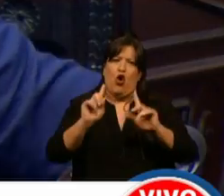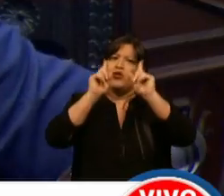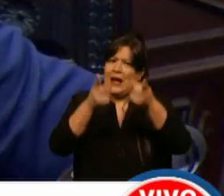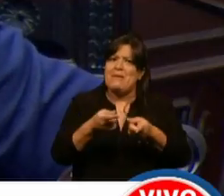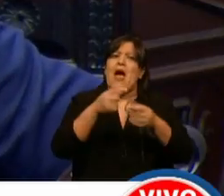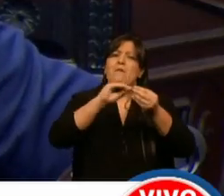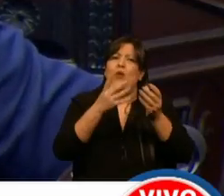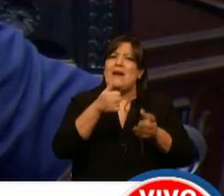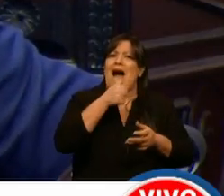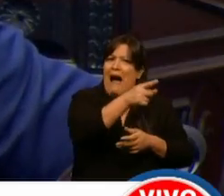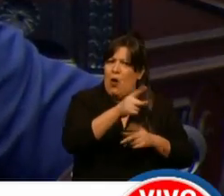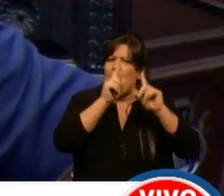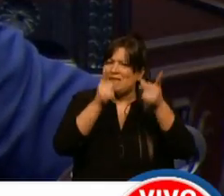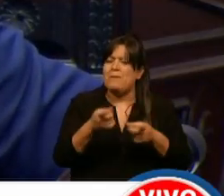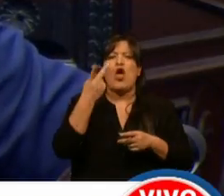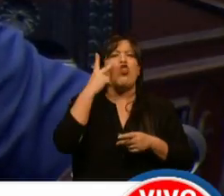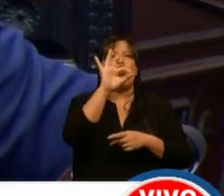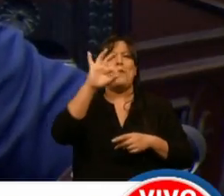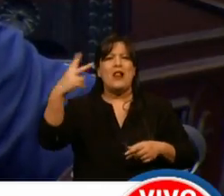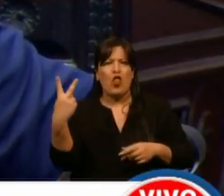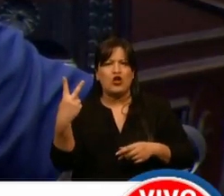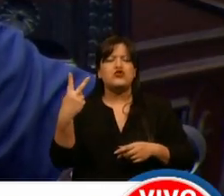el año 2002 tuvimos